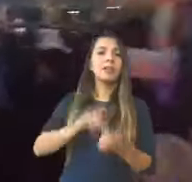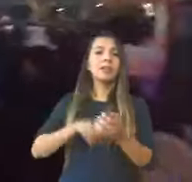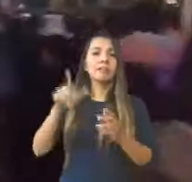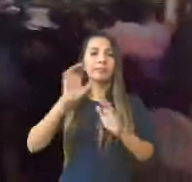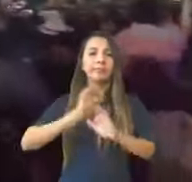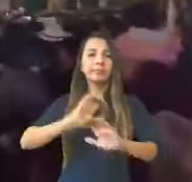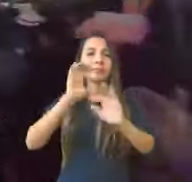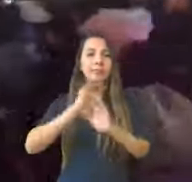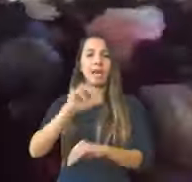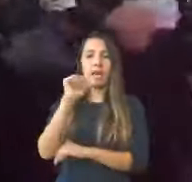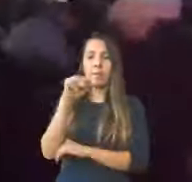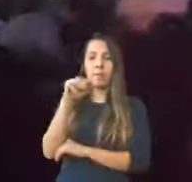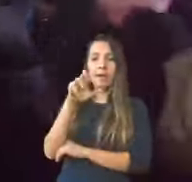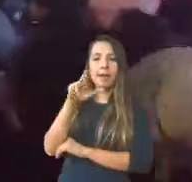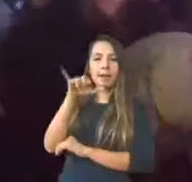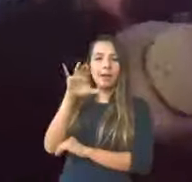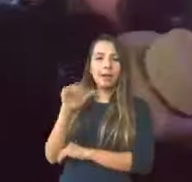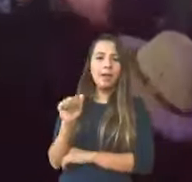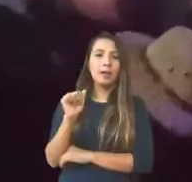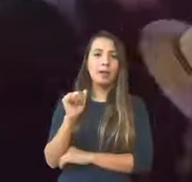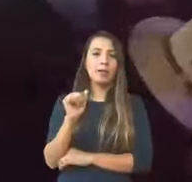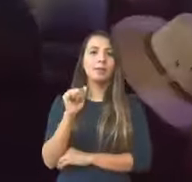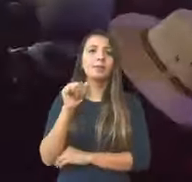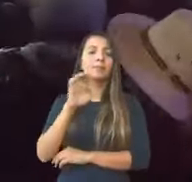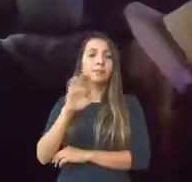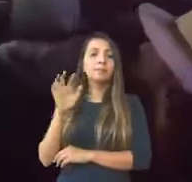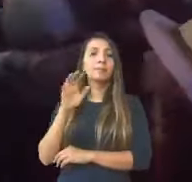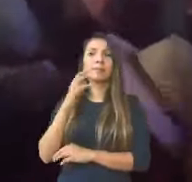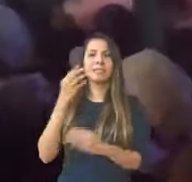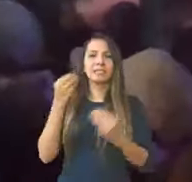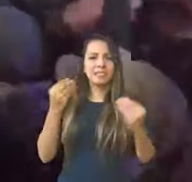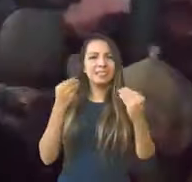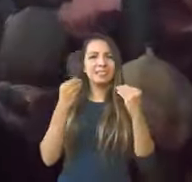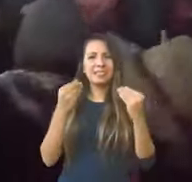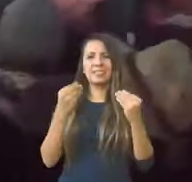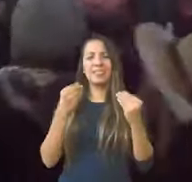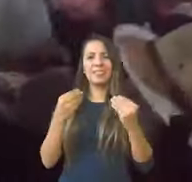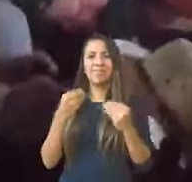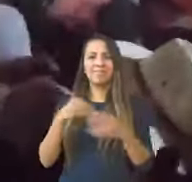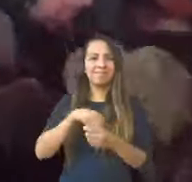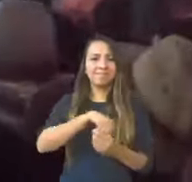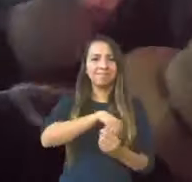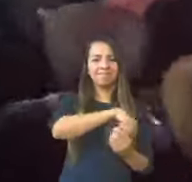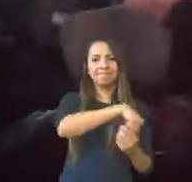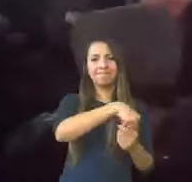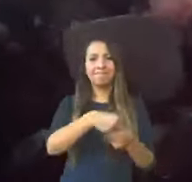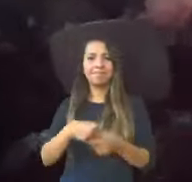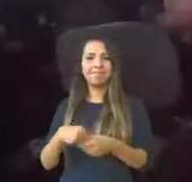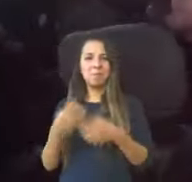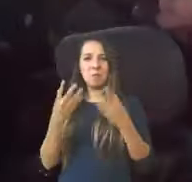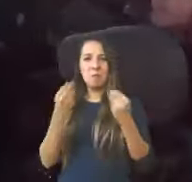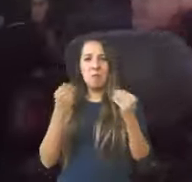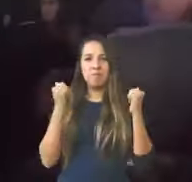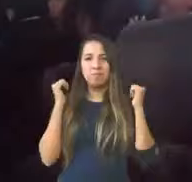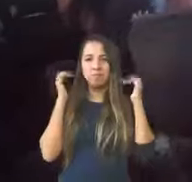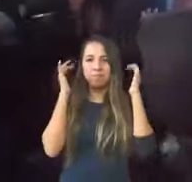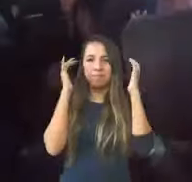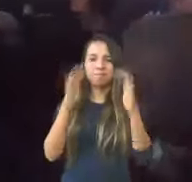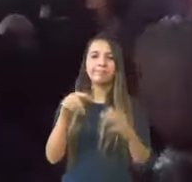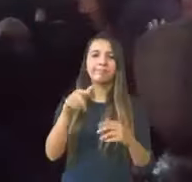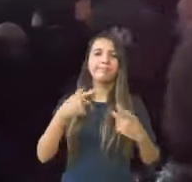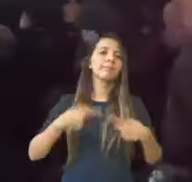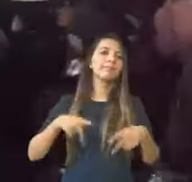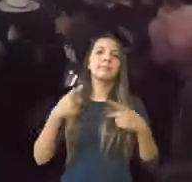América, no tengo los derechos de autor, pero bastante, bastante gente que se dio cita para